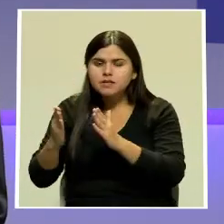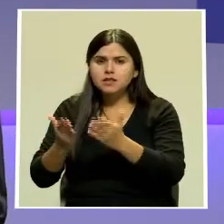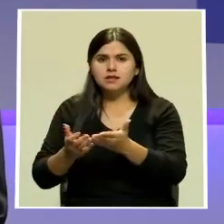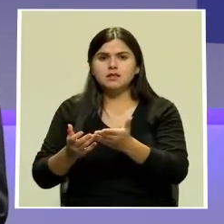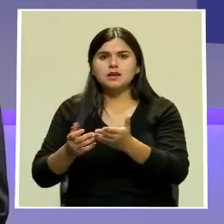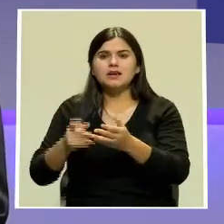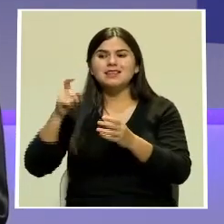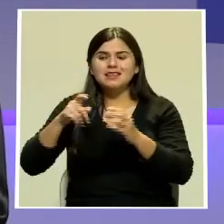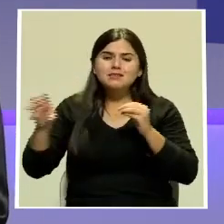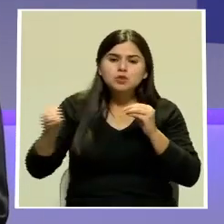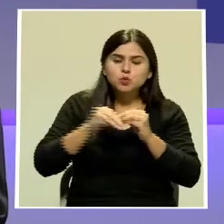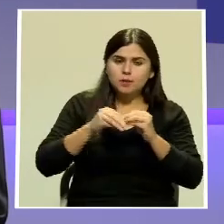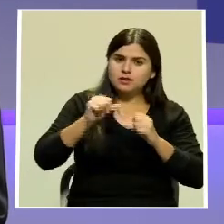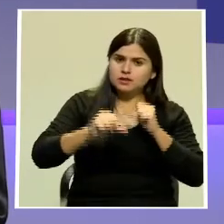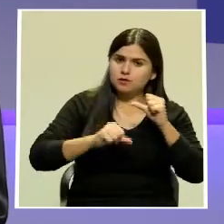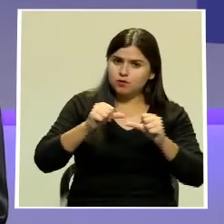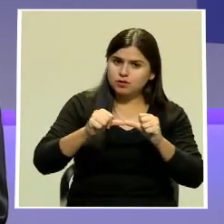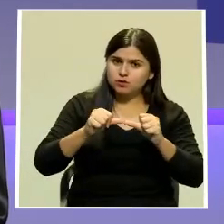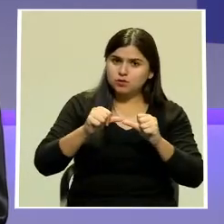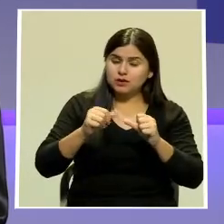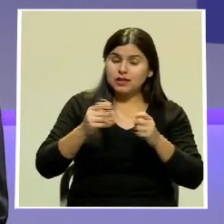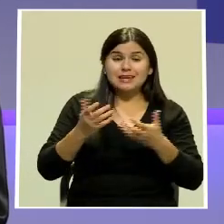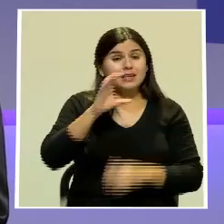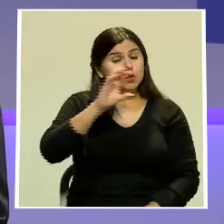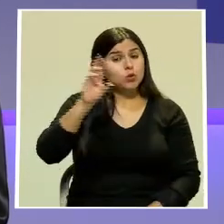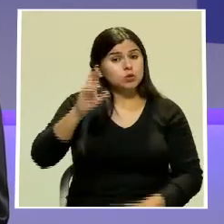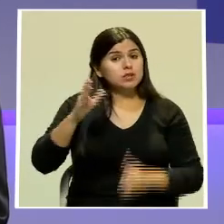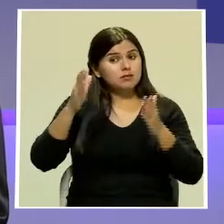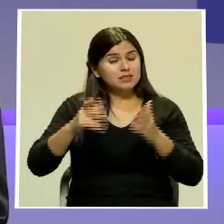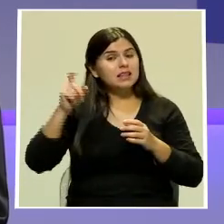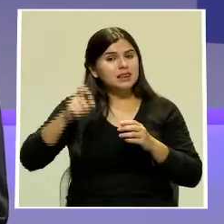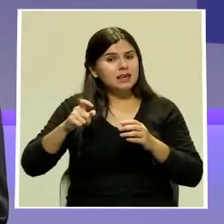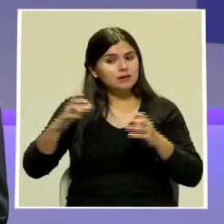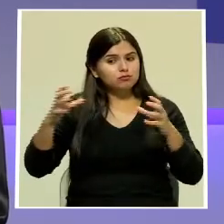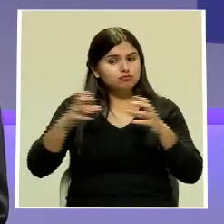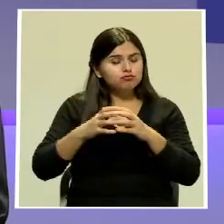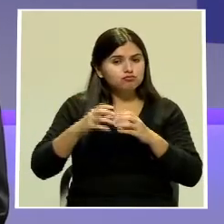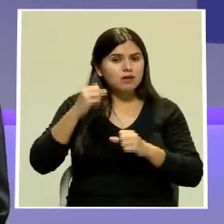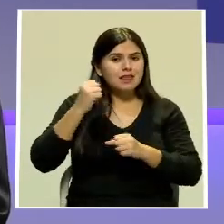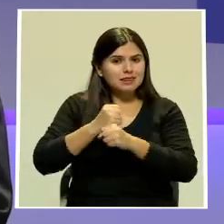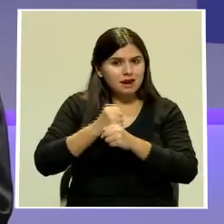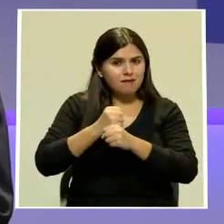este esfuerzo y como costarricenses empezar a trabajar en esa dirección.